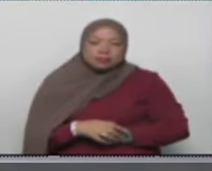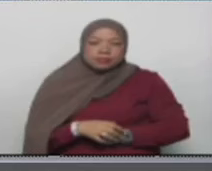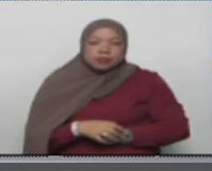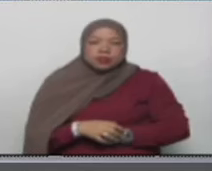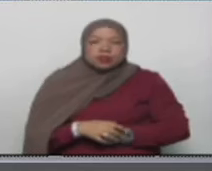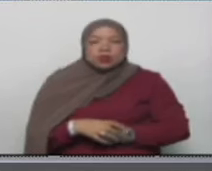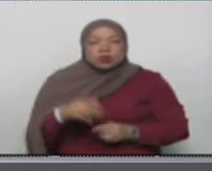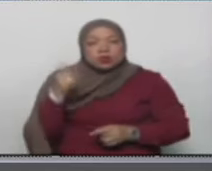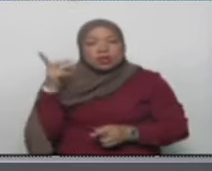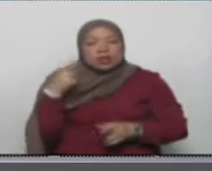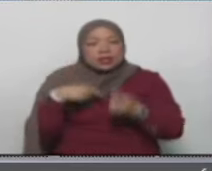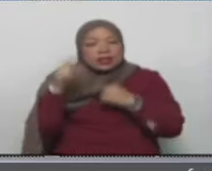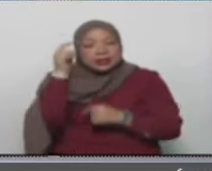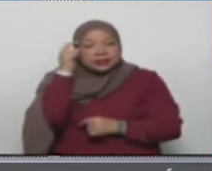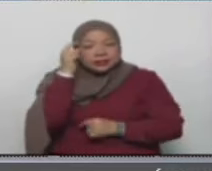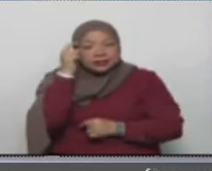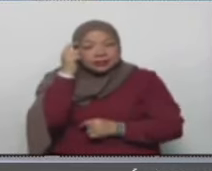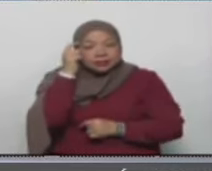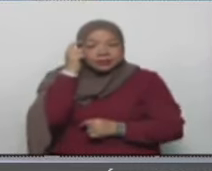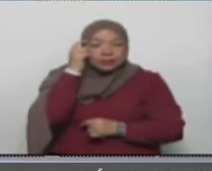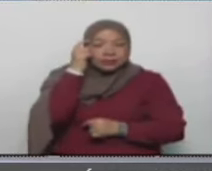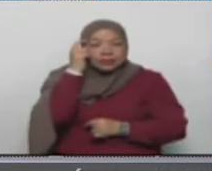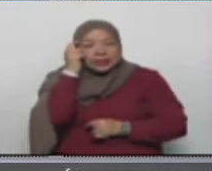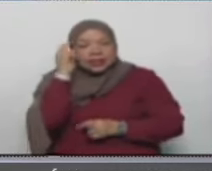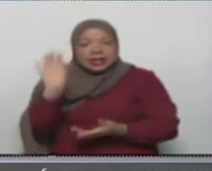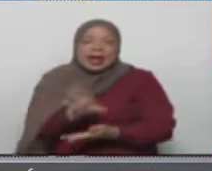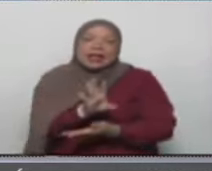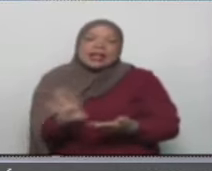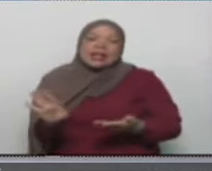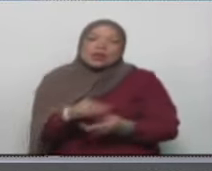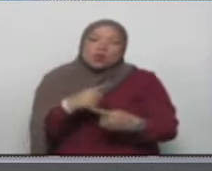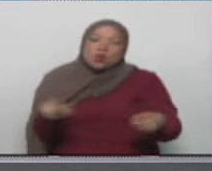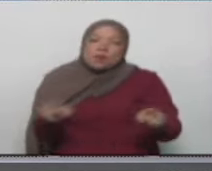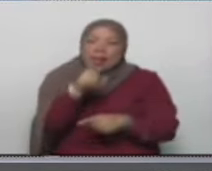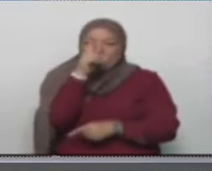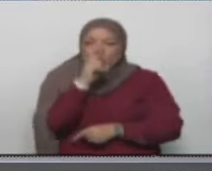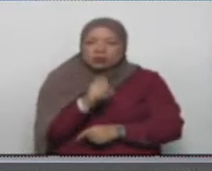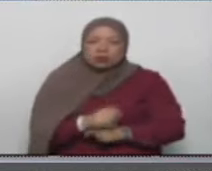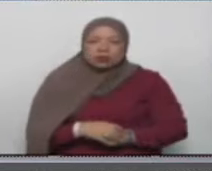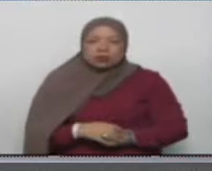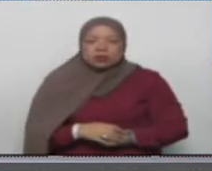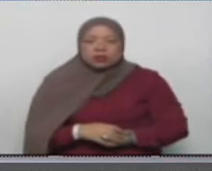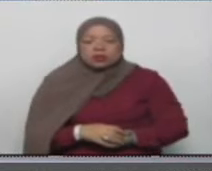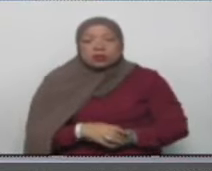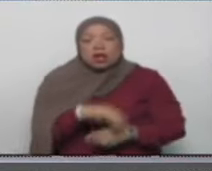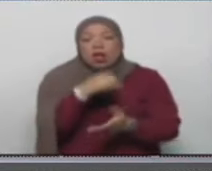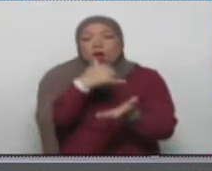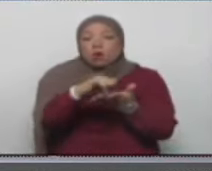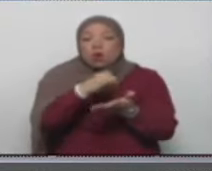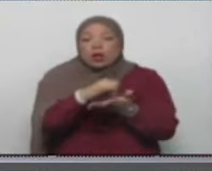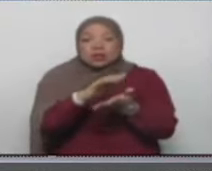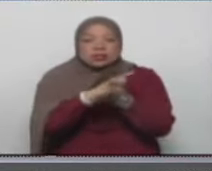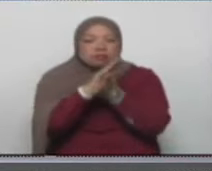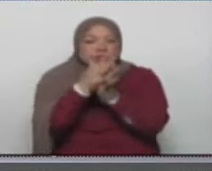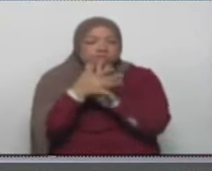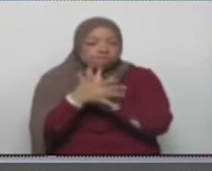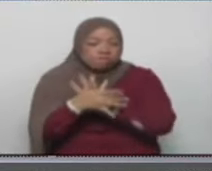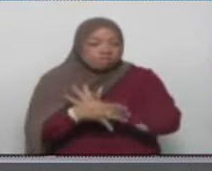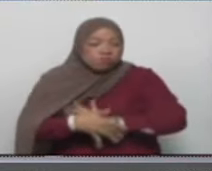lleno de luz este día. WhatsApp, llegaste al final. No te quiero más,